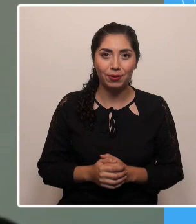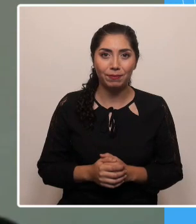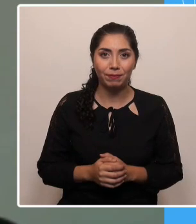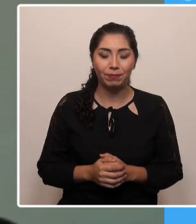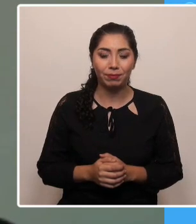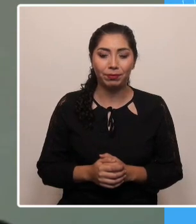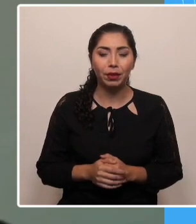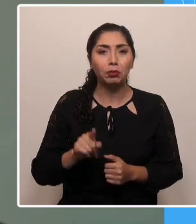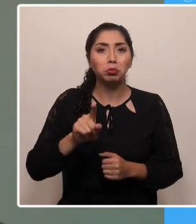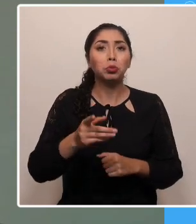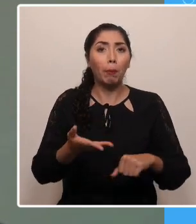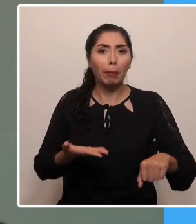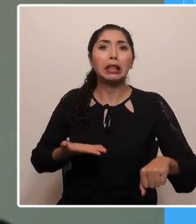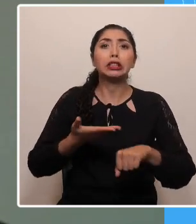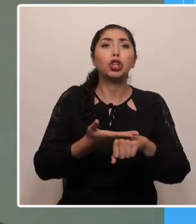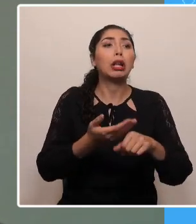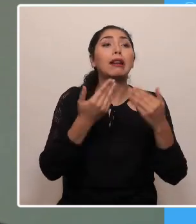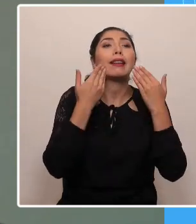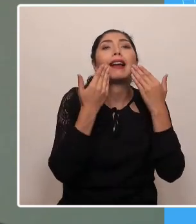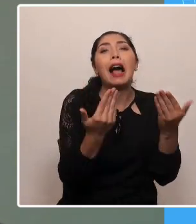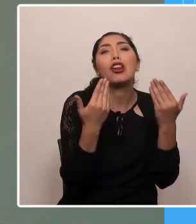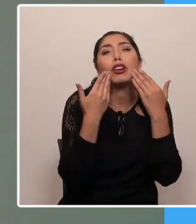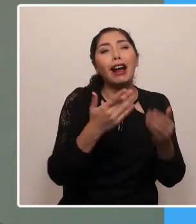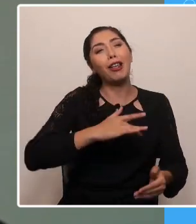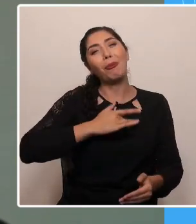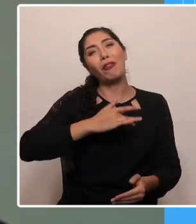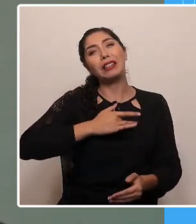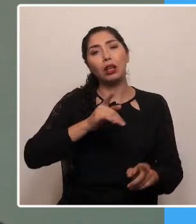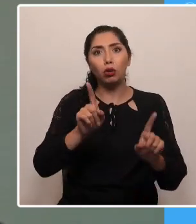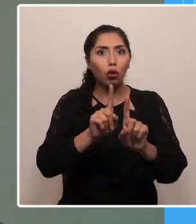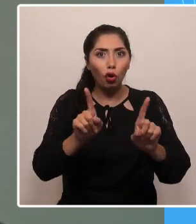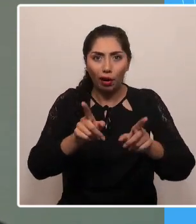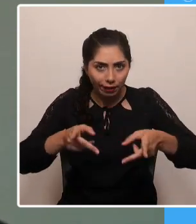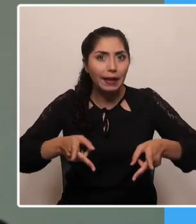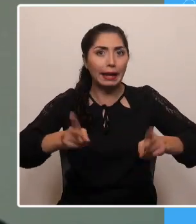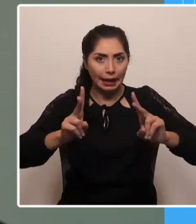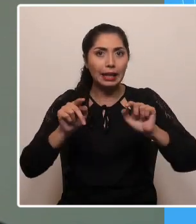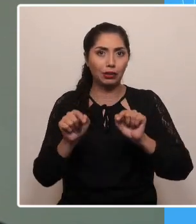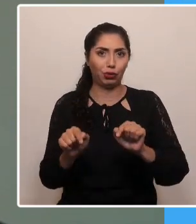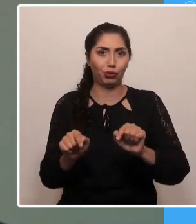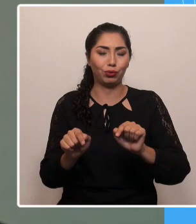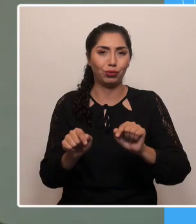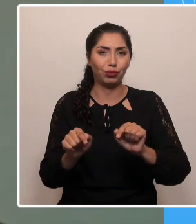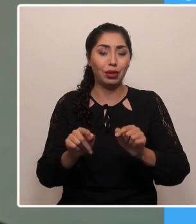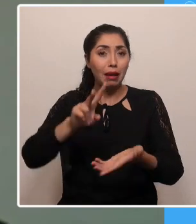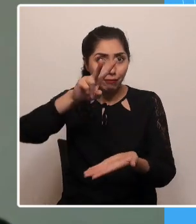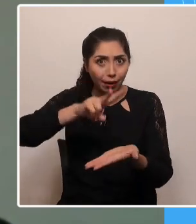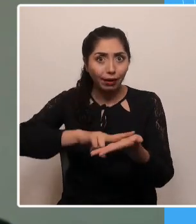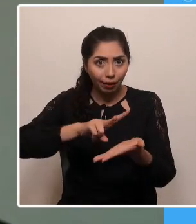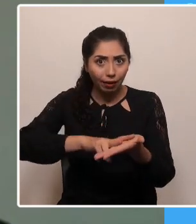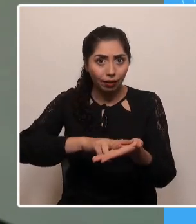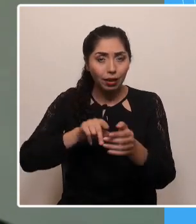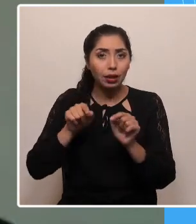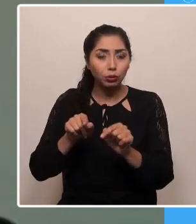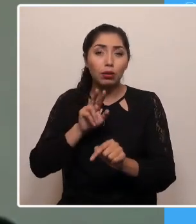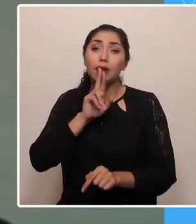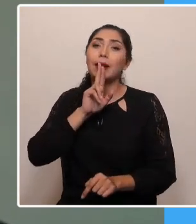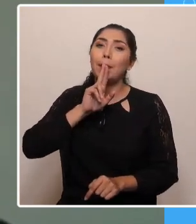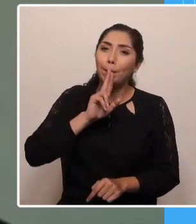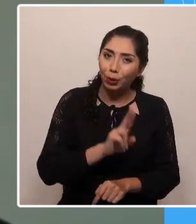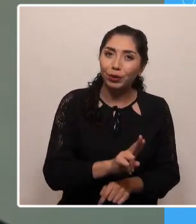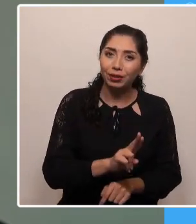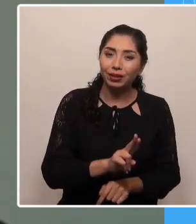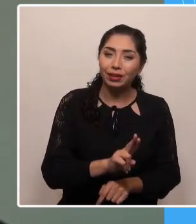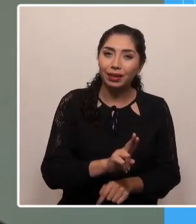son peticiones de regalos, son derechos. Y en verdad responden, no a